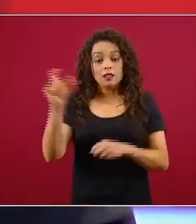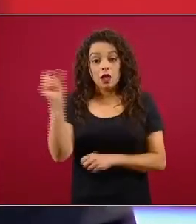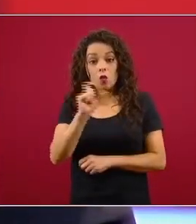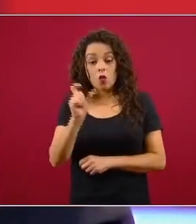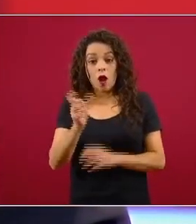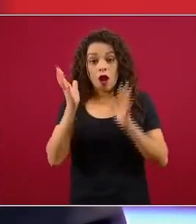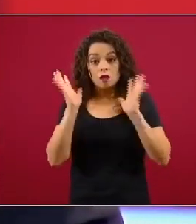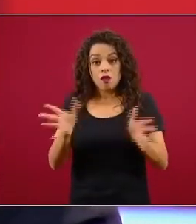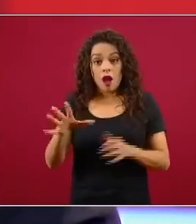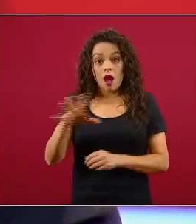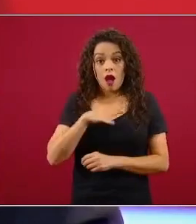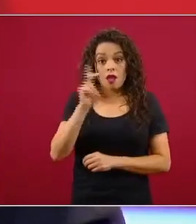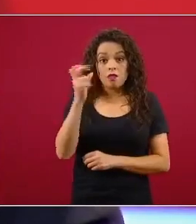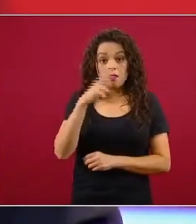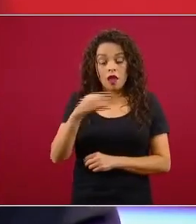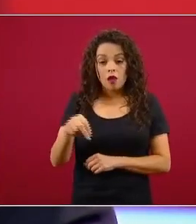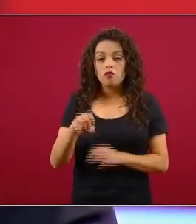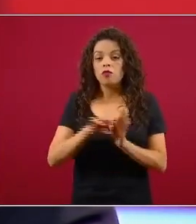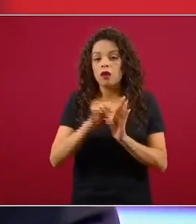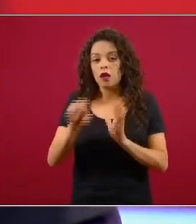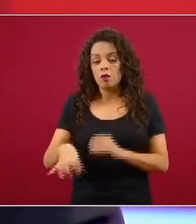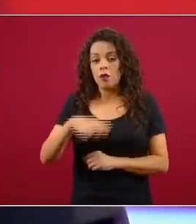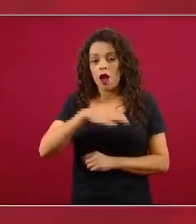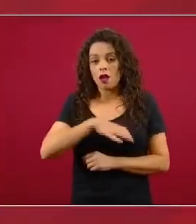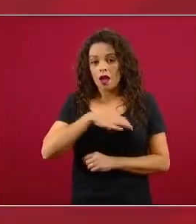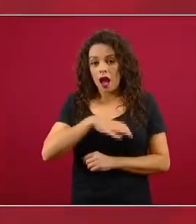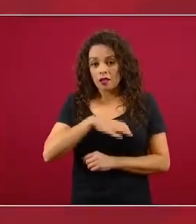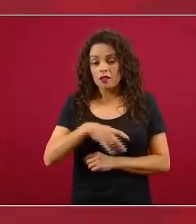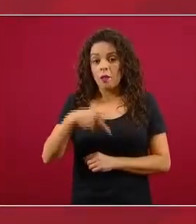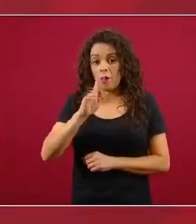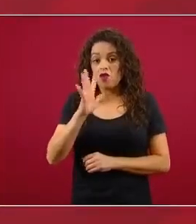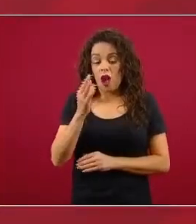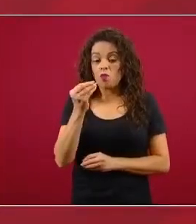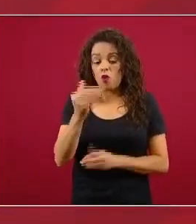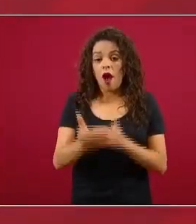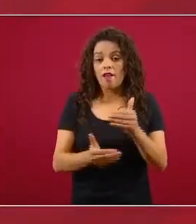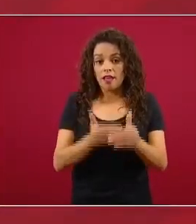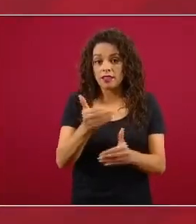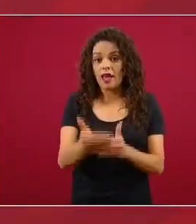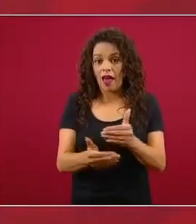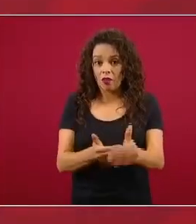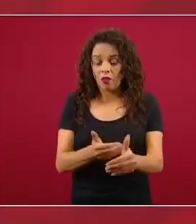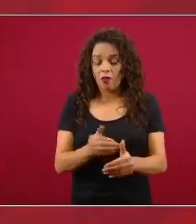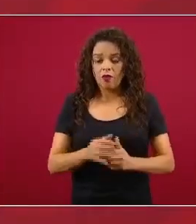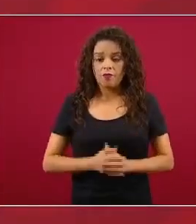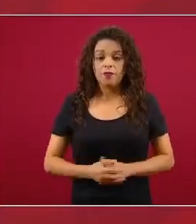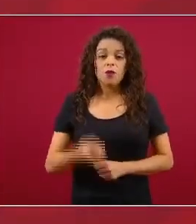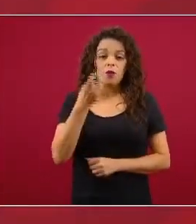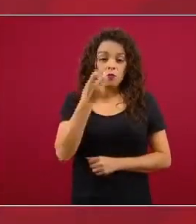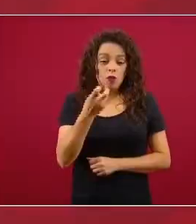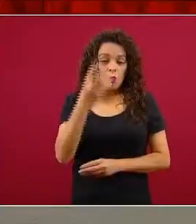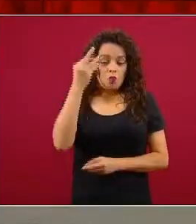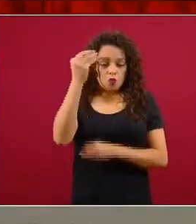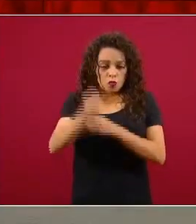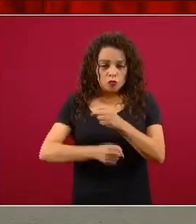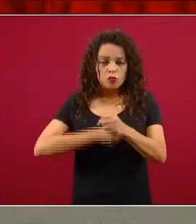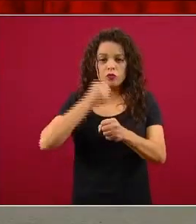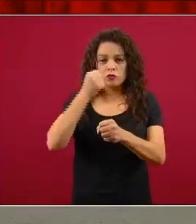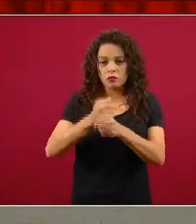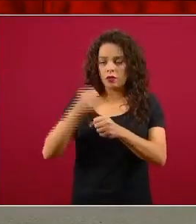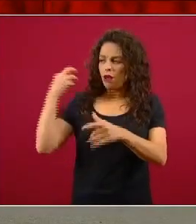ya lesiones cancerosas avanzadas. Y por lo tanto, desde hace muchos años, desde los